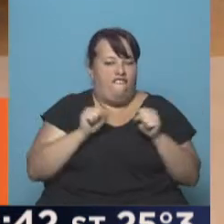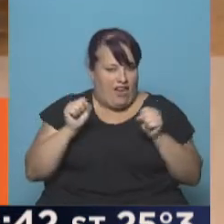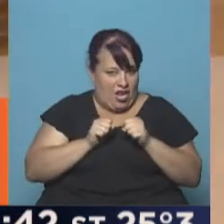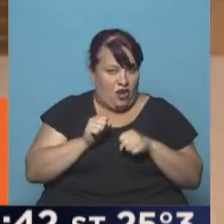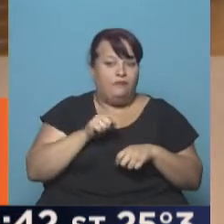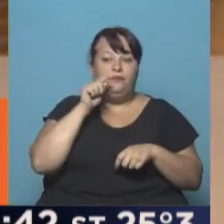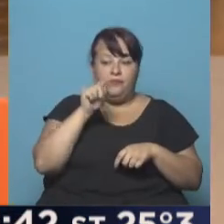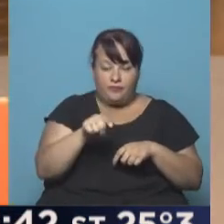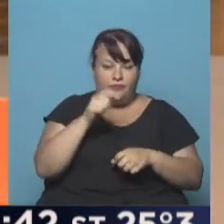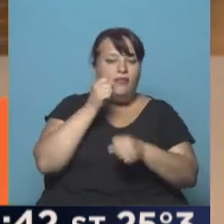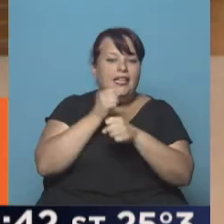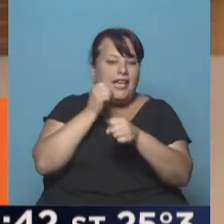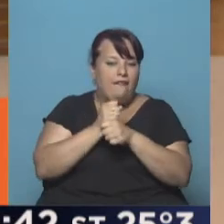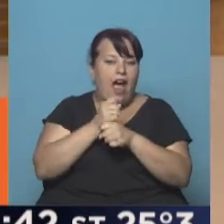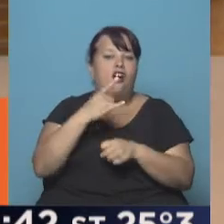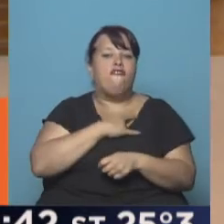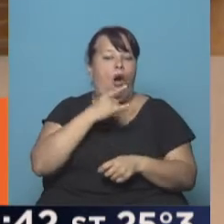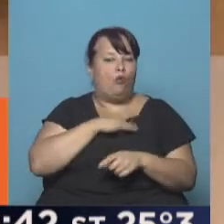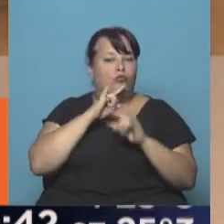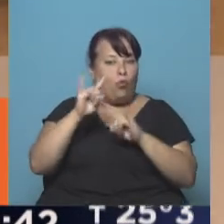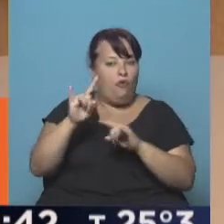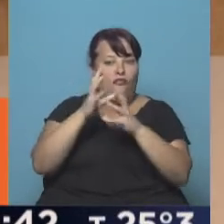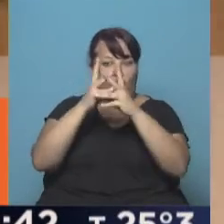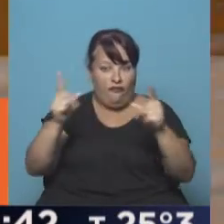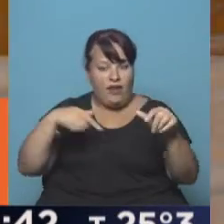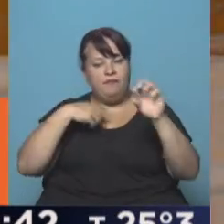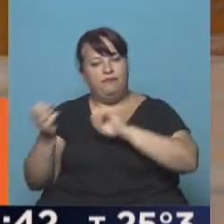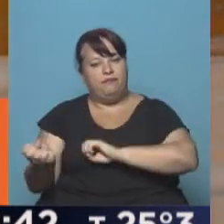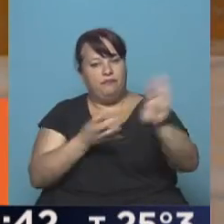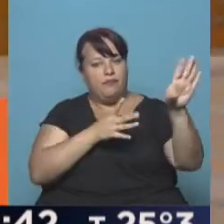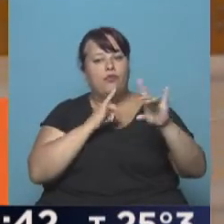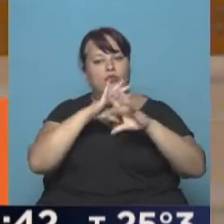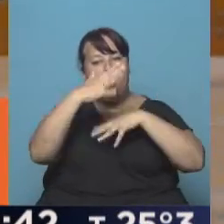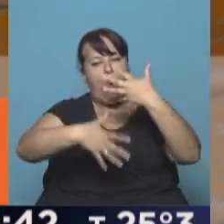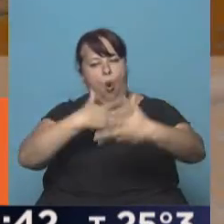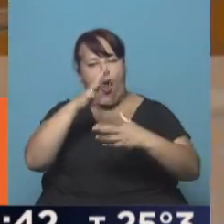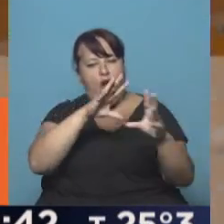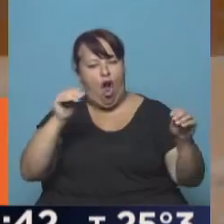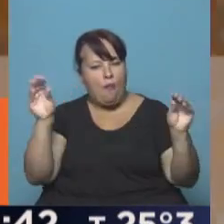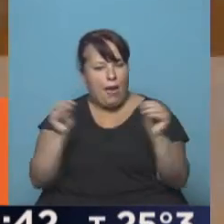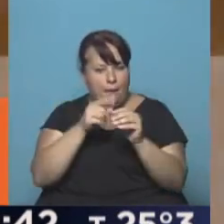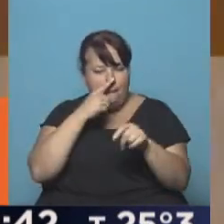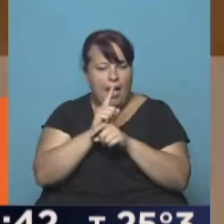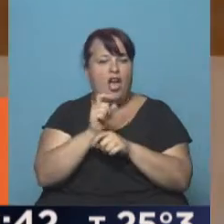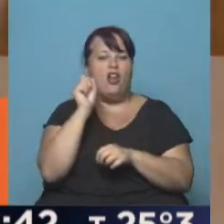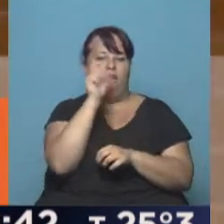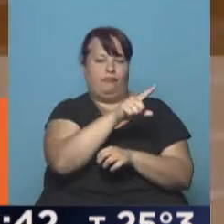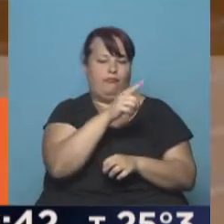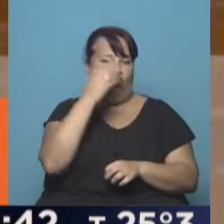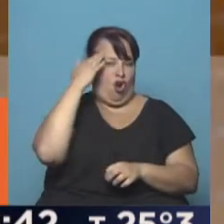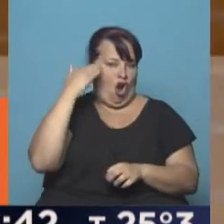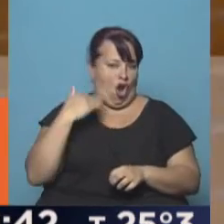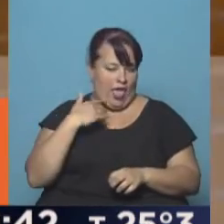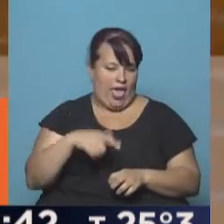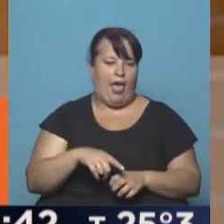este caso el trabajo de la facultad termino nosotros enviamos para que el resto del proceso de clonación se realice en korea